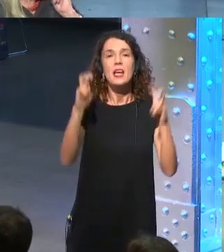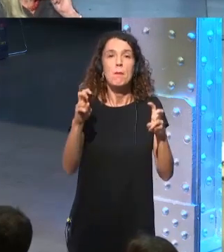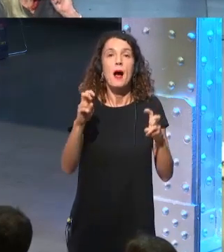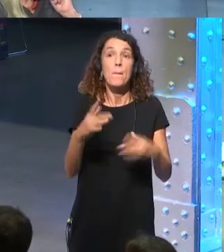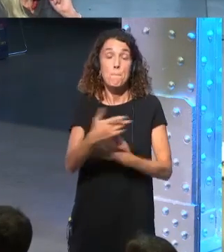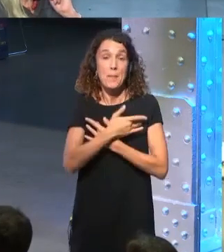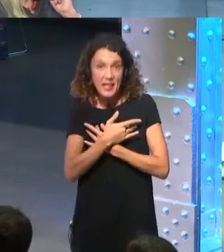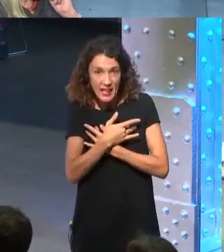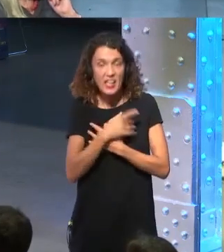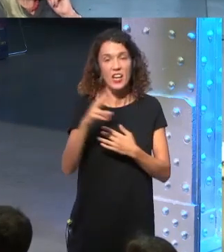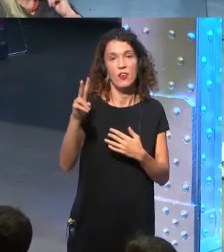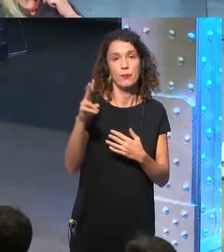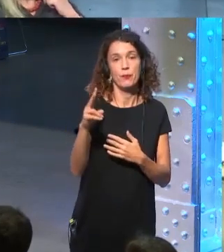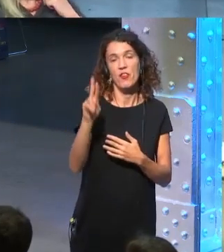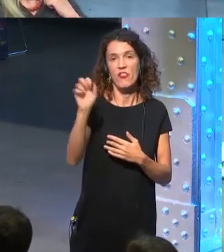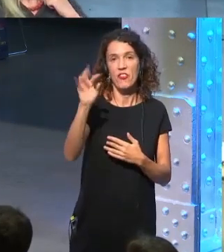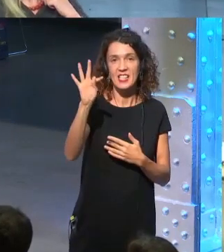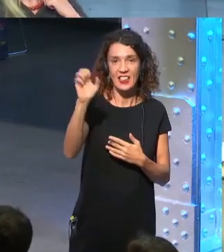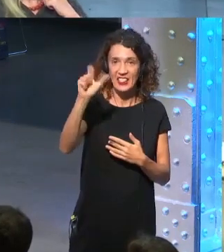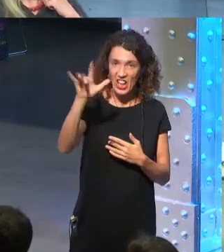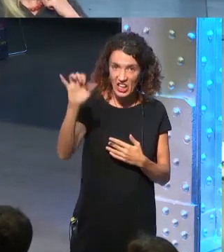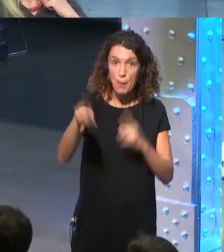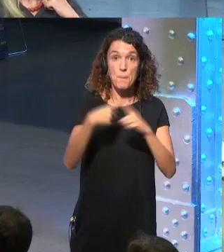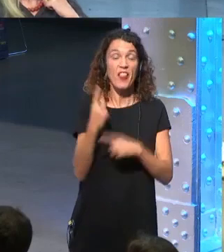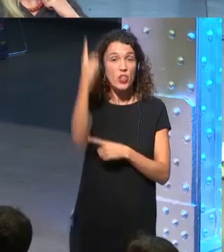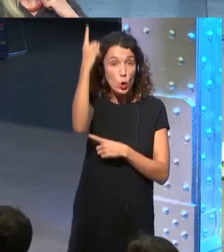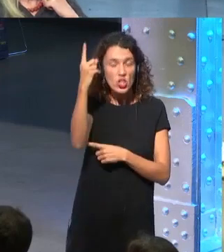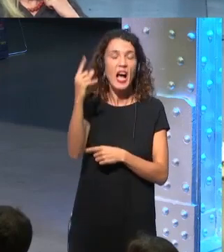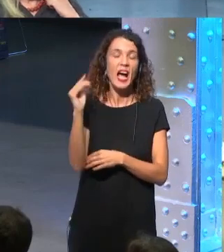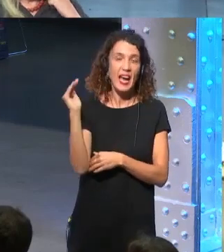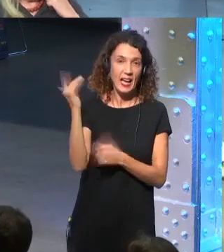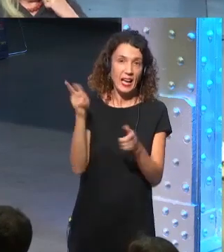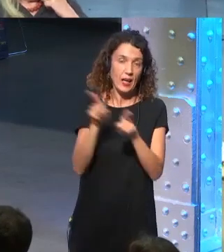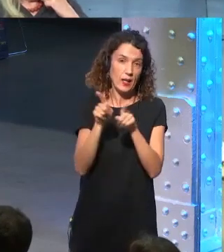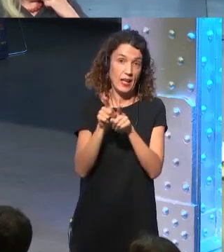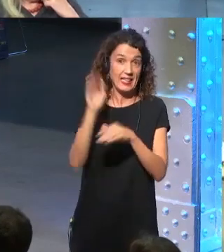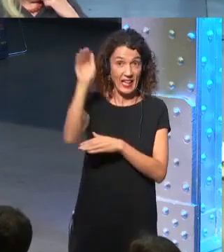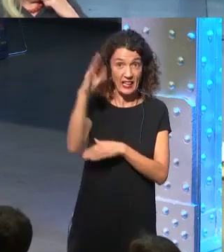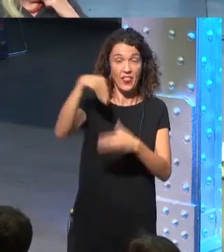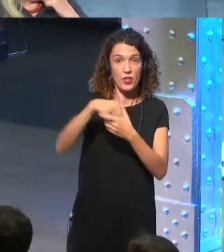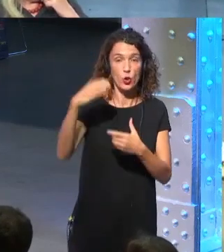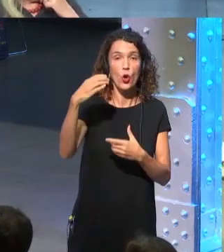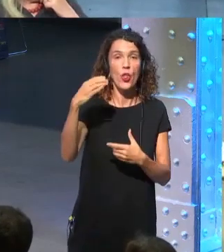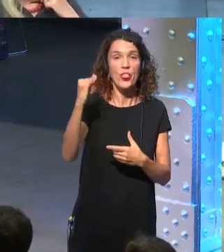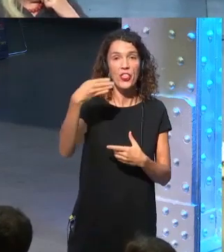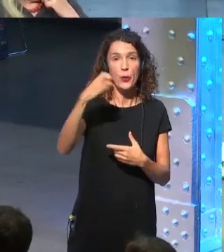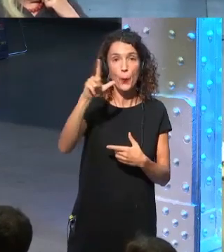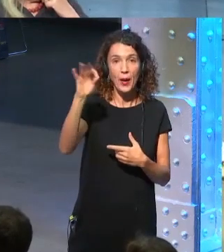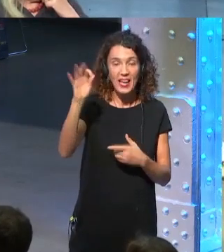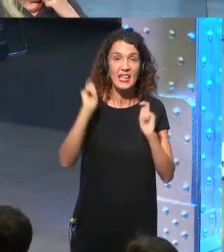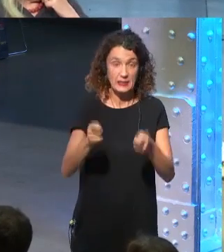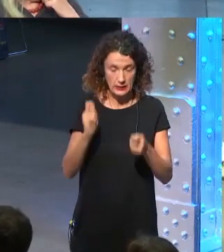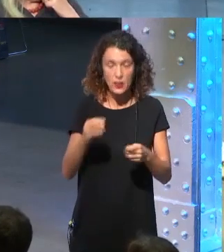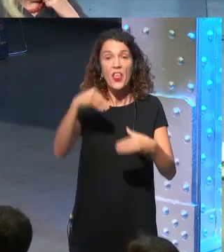las vírgenes vestales o la introducción de una diosa extranjera, Cibeles, en el panteón romano, son